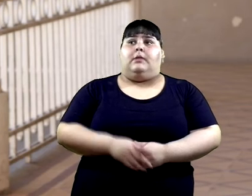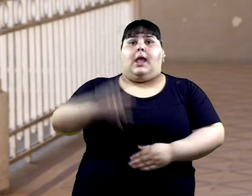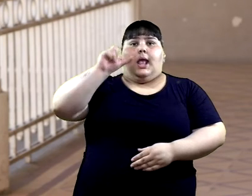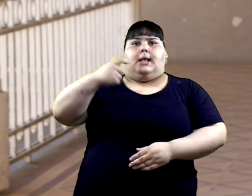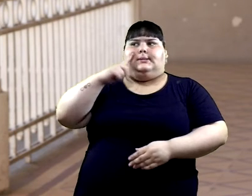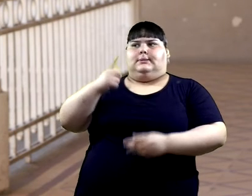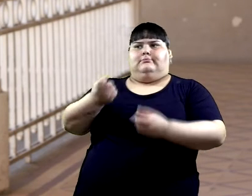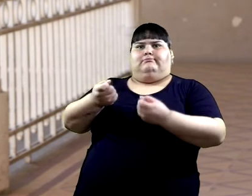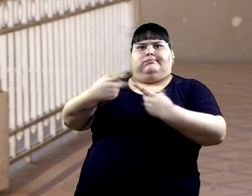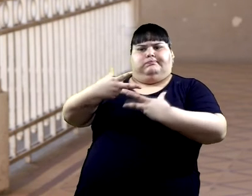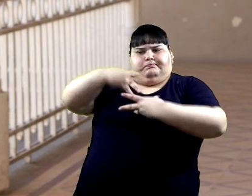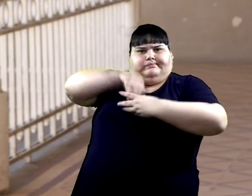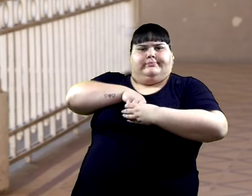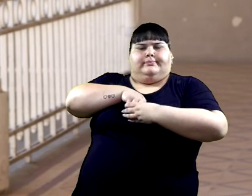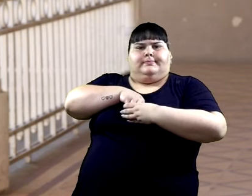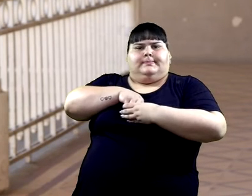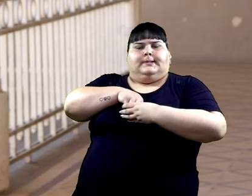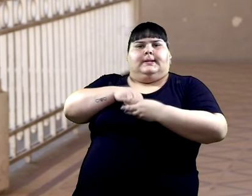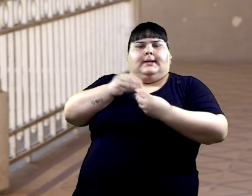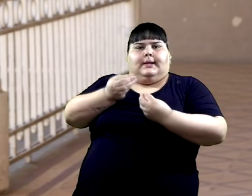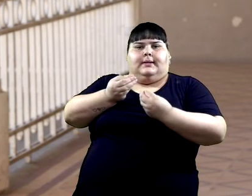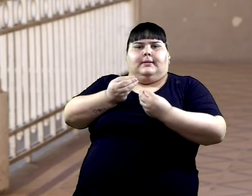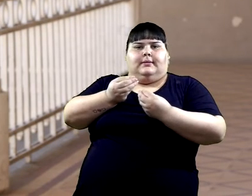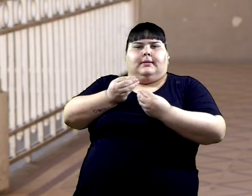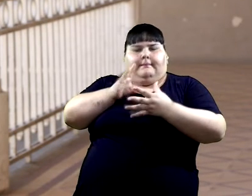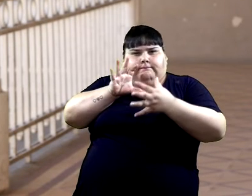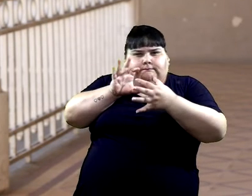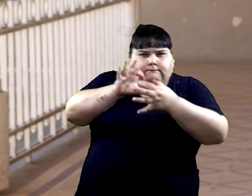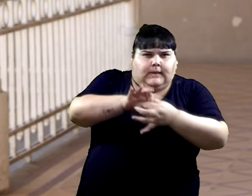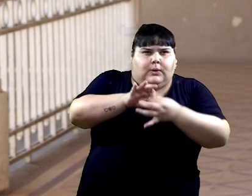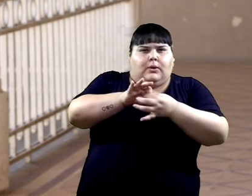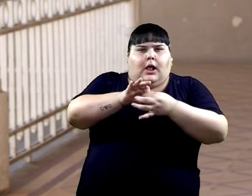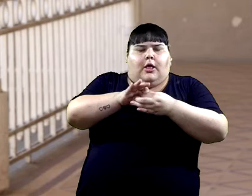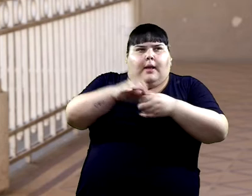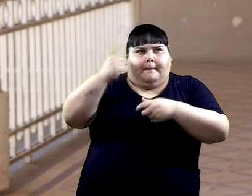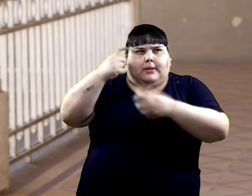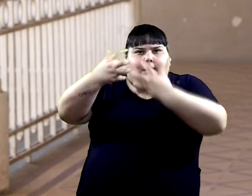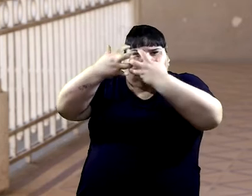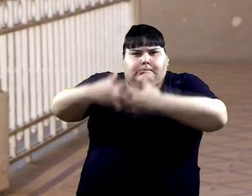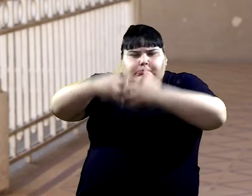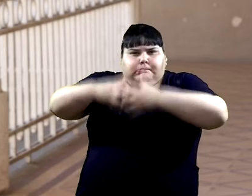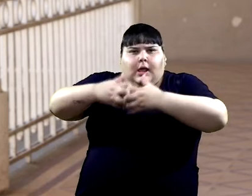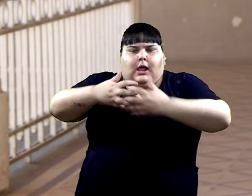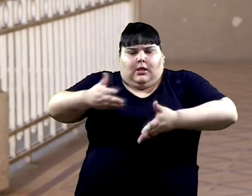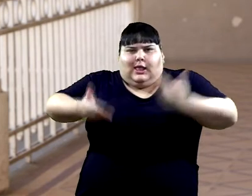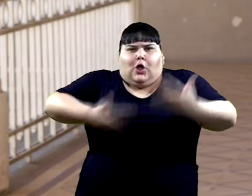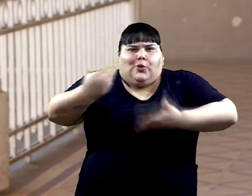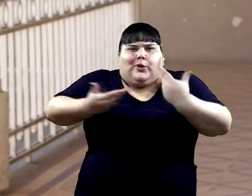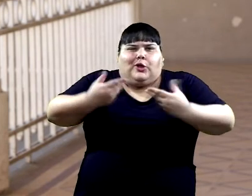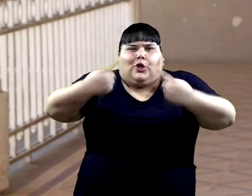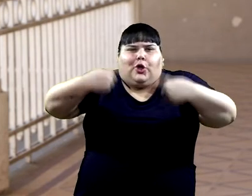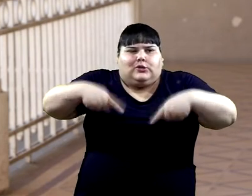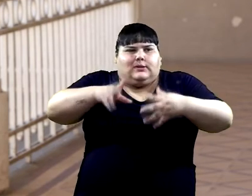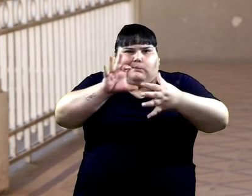A mí la ESI me interpela en cuanto a tratar de problematizar y de construir quizás aquellas cuestiones que tienen que ver con